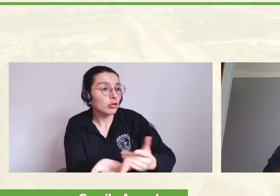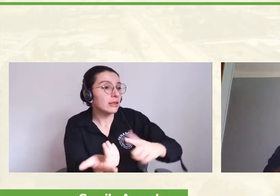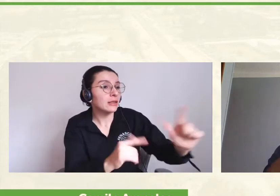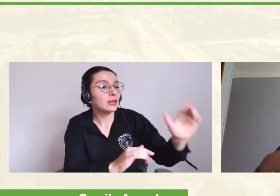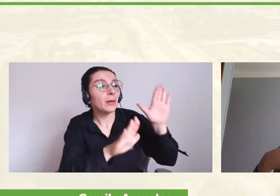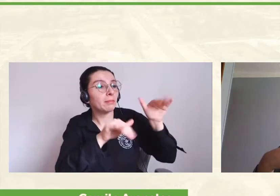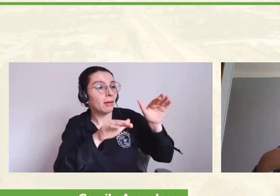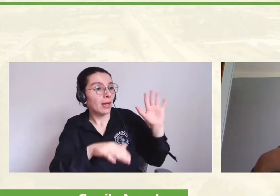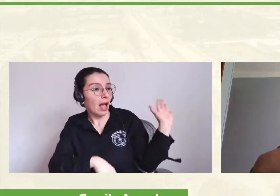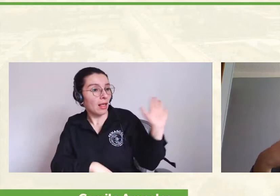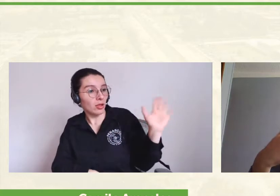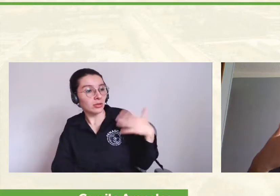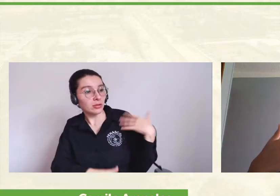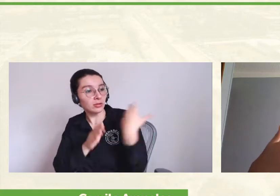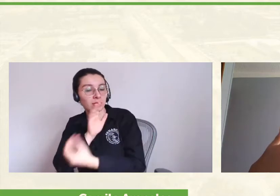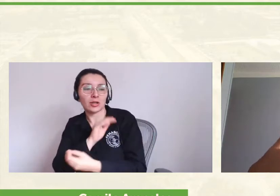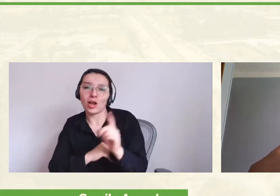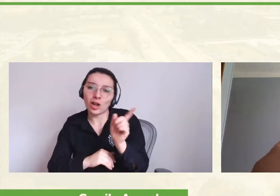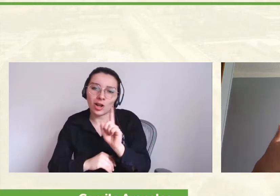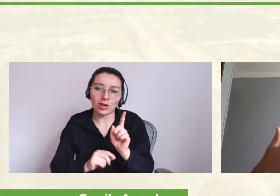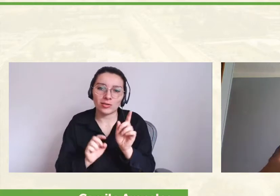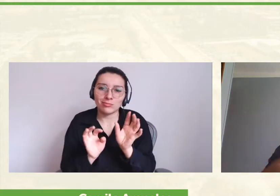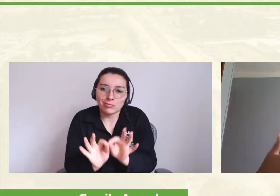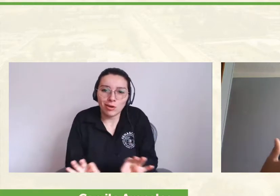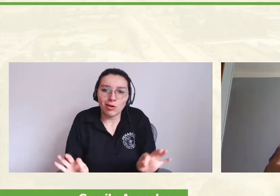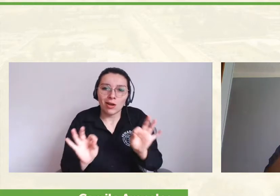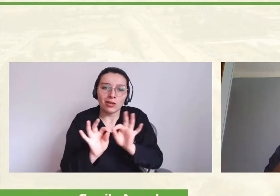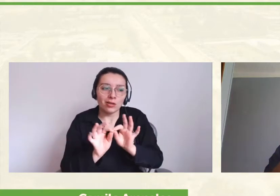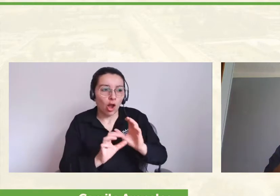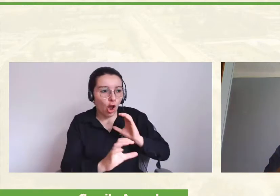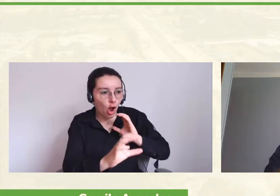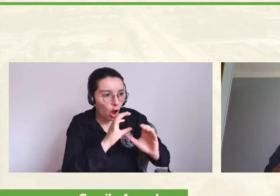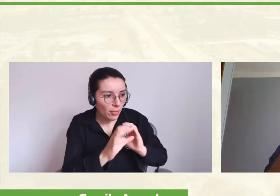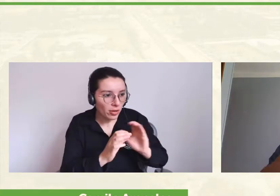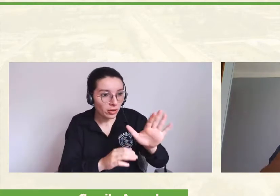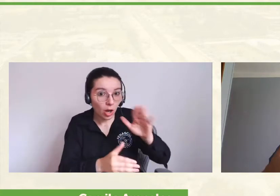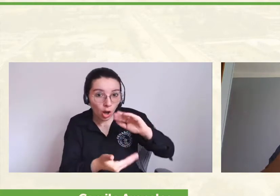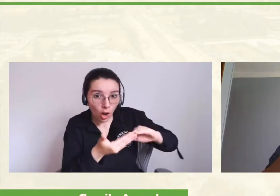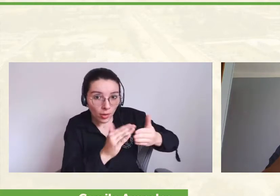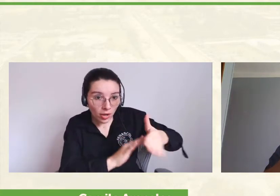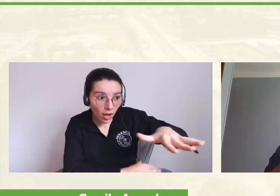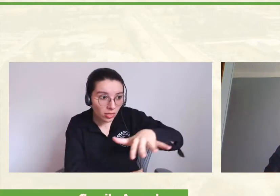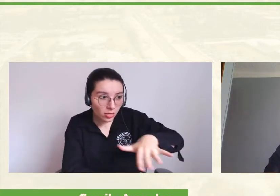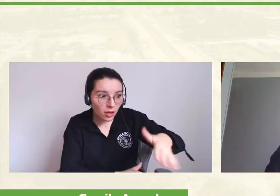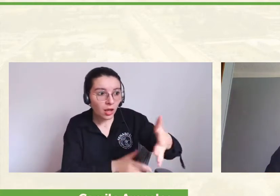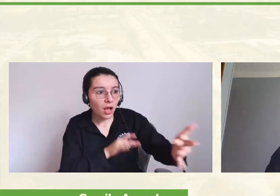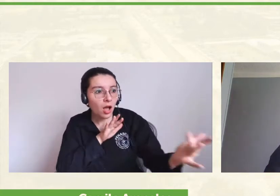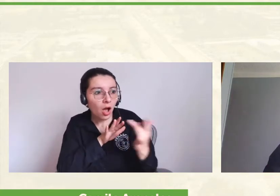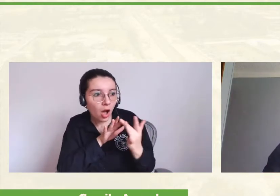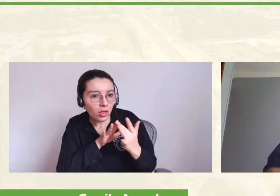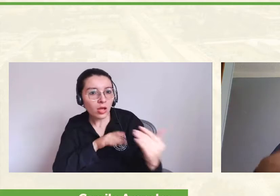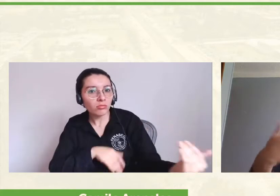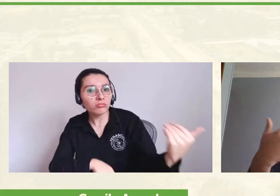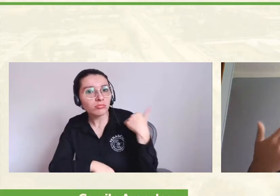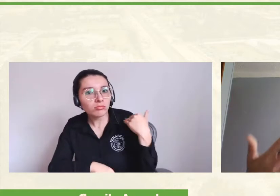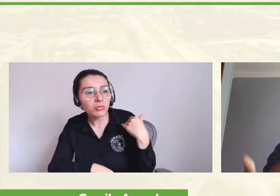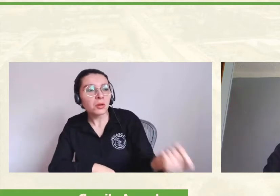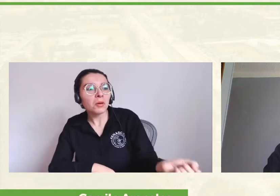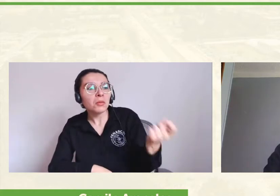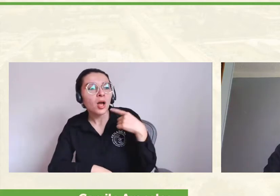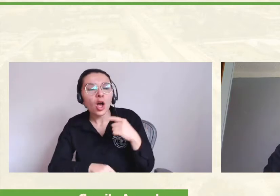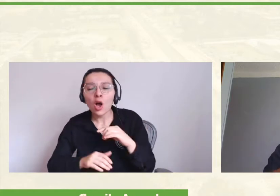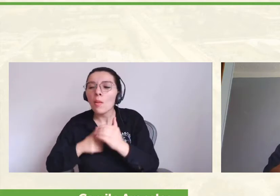adiós, ¿no? Sino realmente es un proceso de comunicación constante donde ellos pueden estar diciéndonos en qué va el proyecto, nosotros